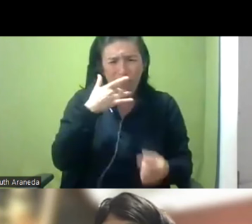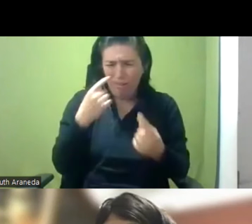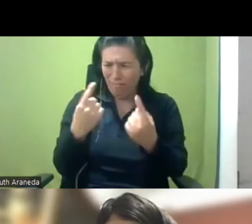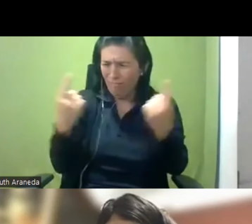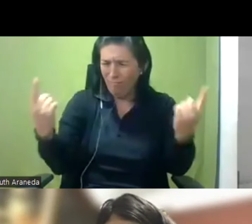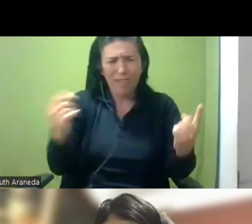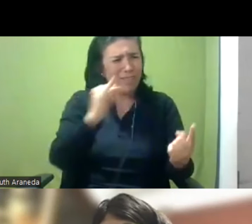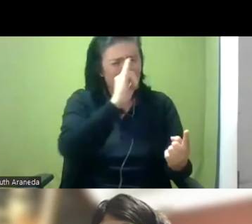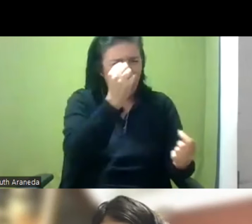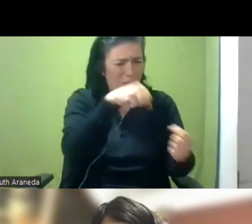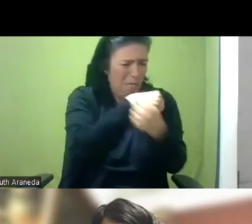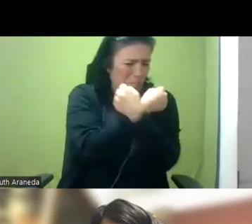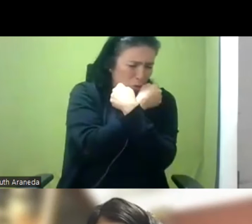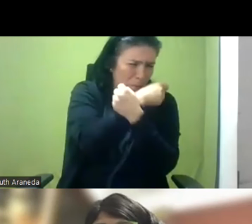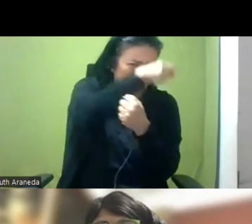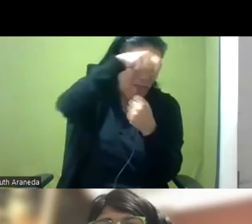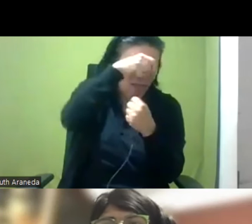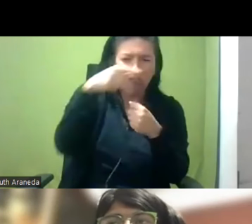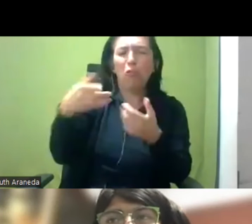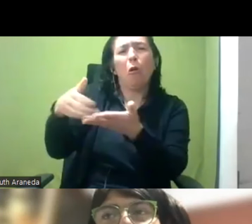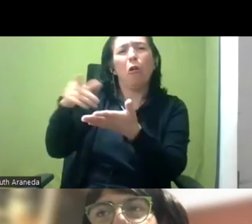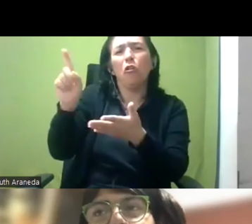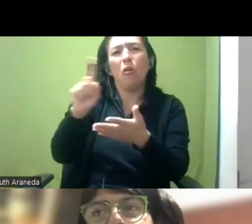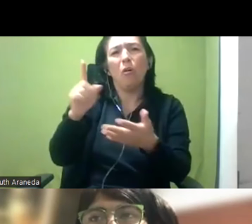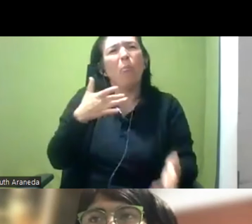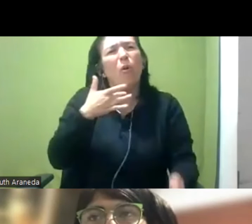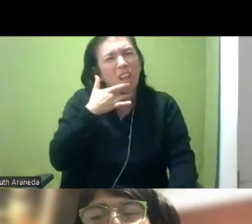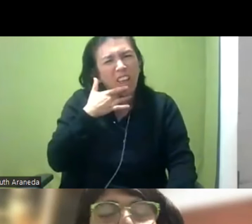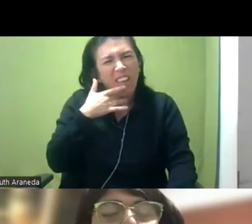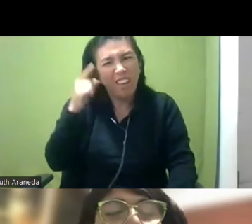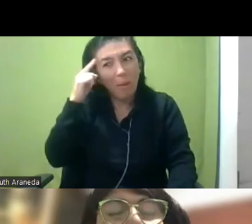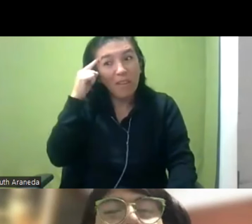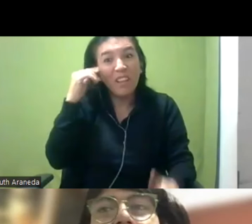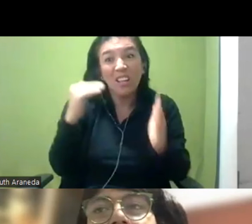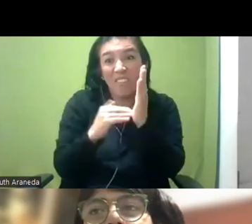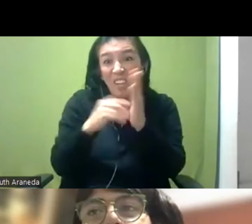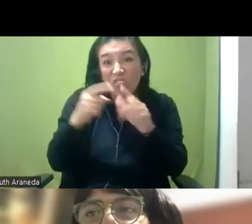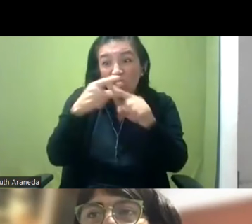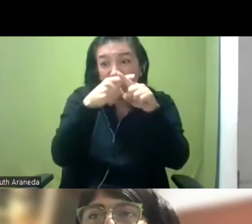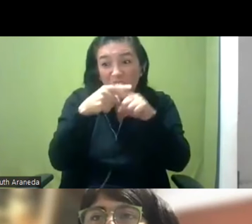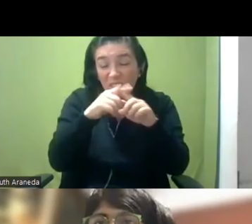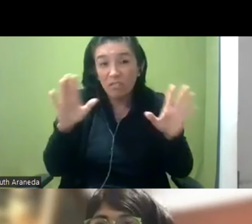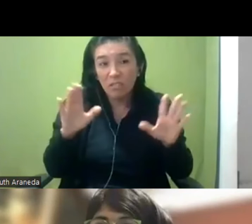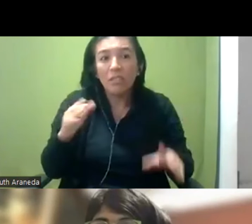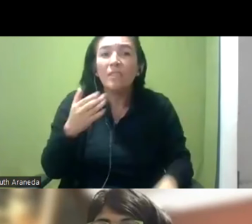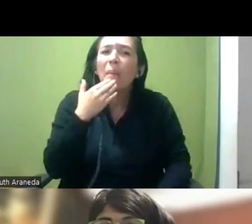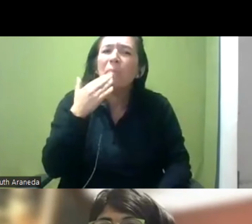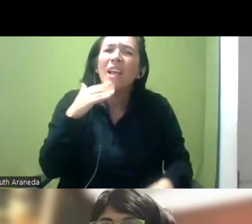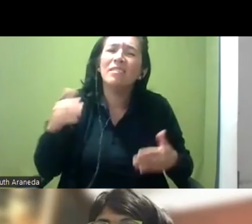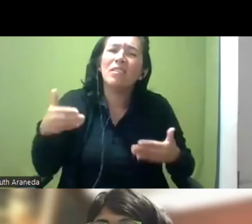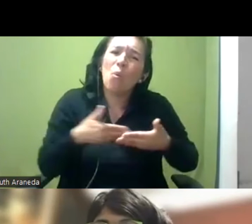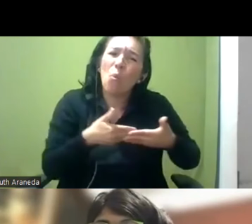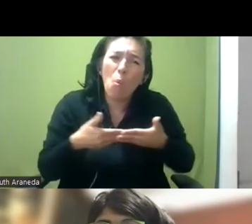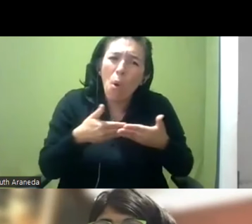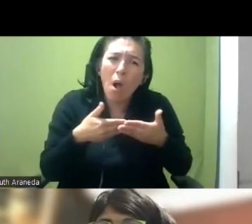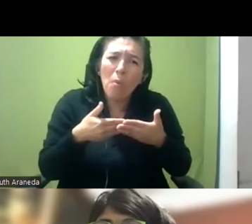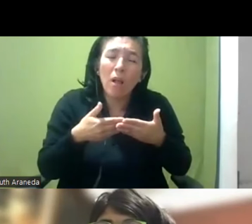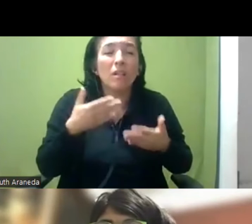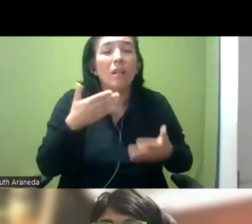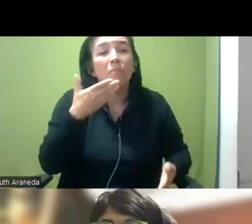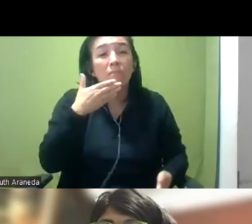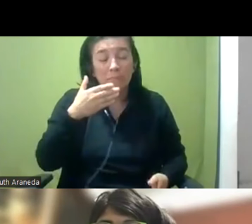Otra situación muy interesante, los niños, los infantes, los neonatos, los que alcanzaron a